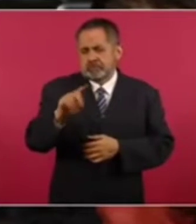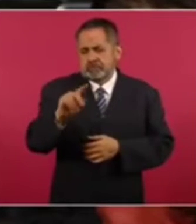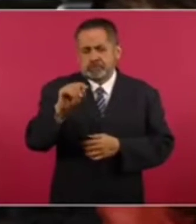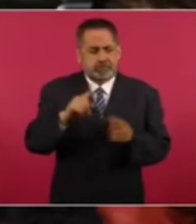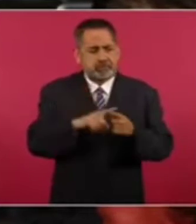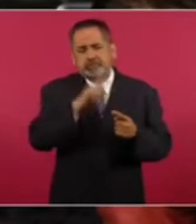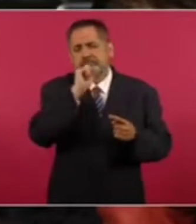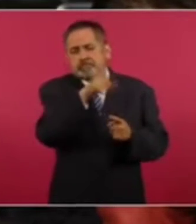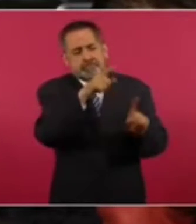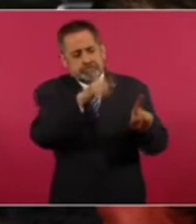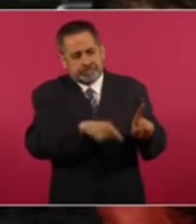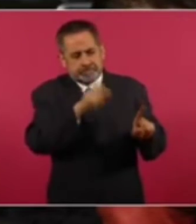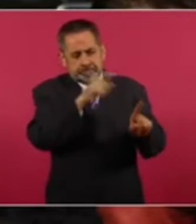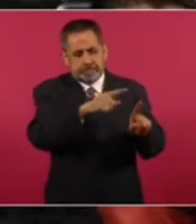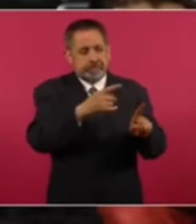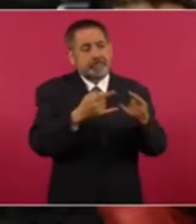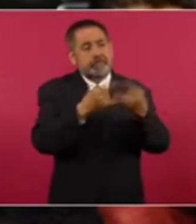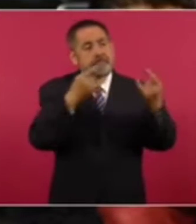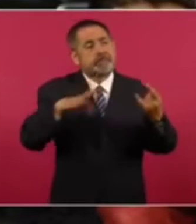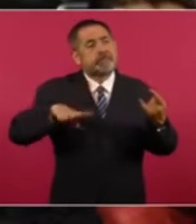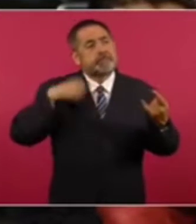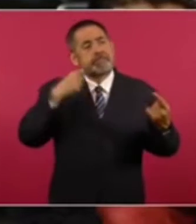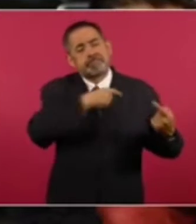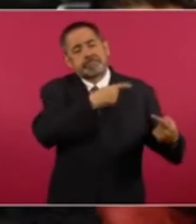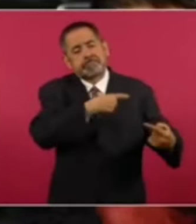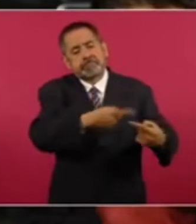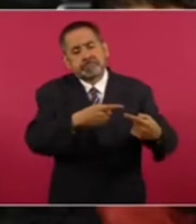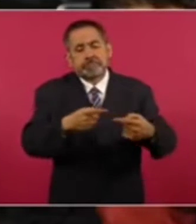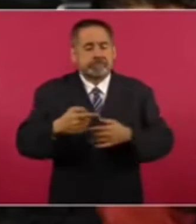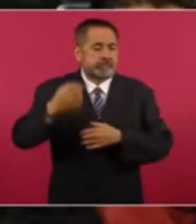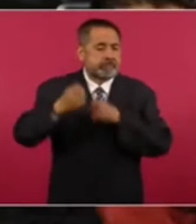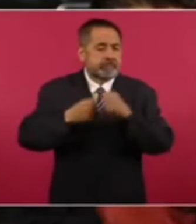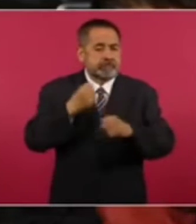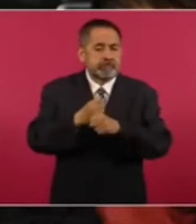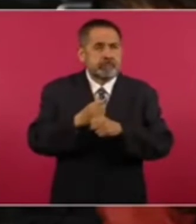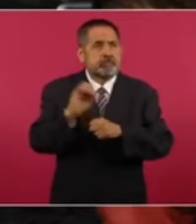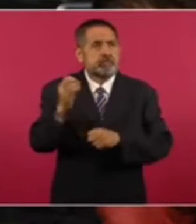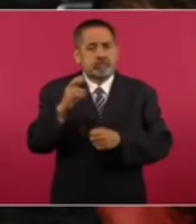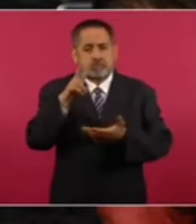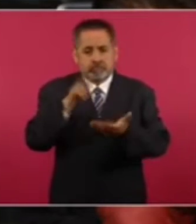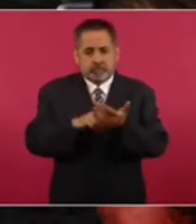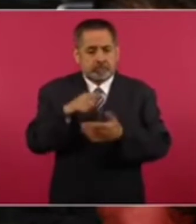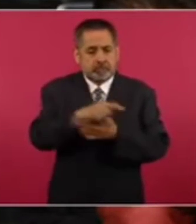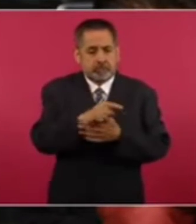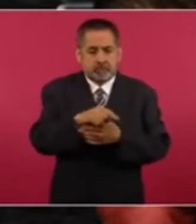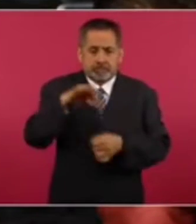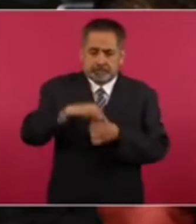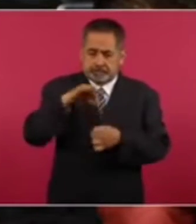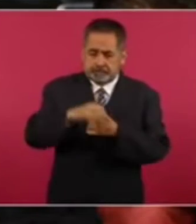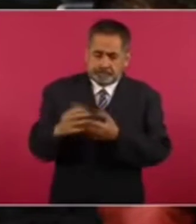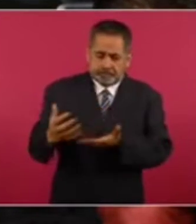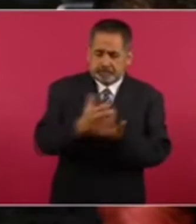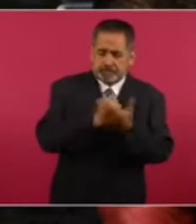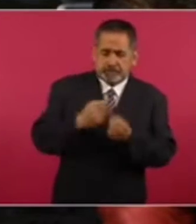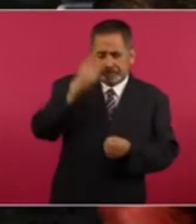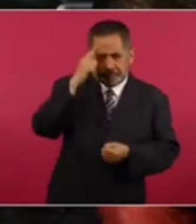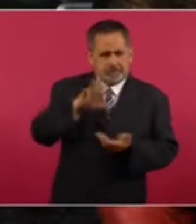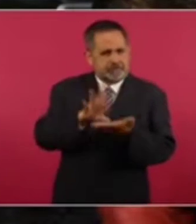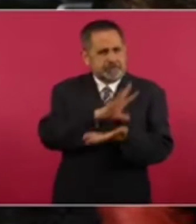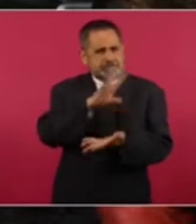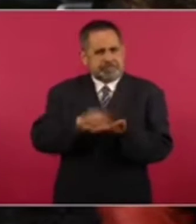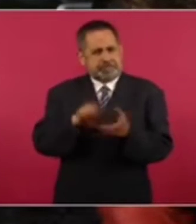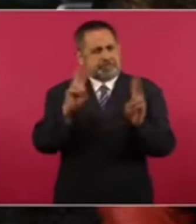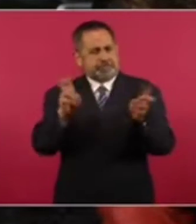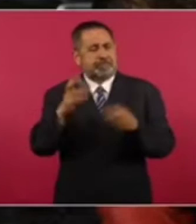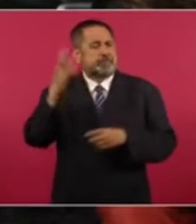historia de abusos ya viene desde antes. En octubre de 2000 incluso cobró esta dote matrimonial que daba